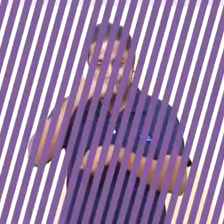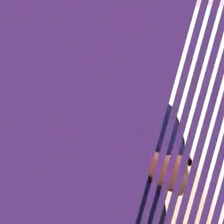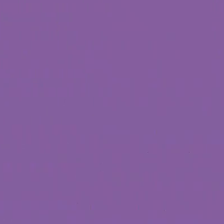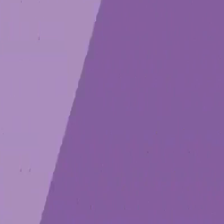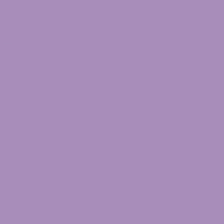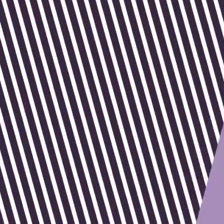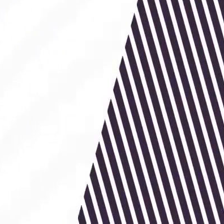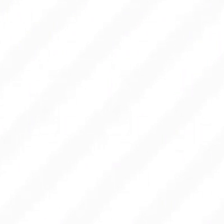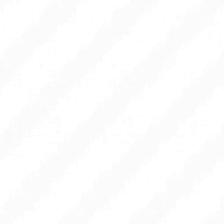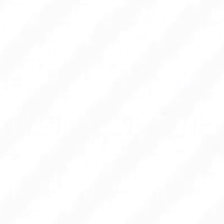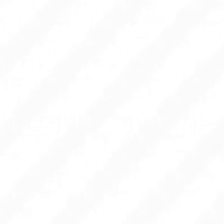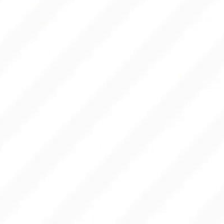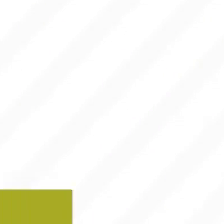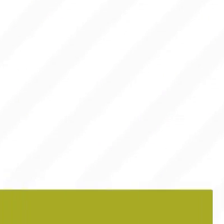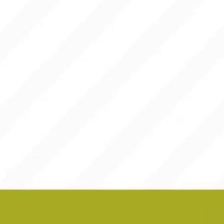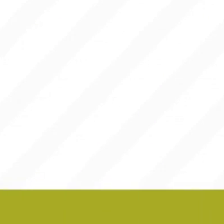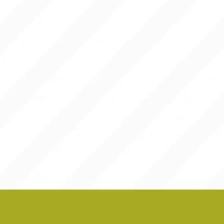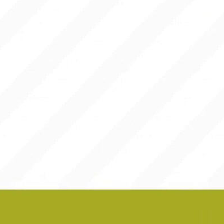mayúsculas.